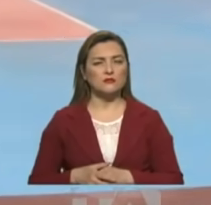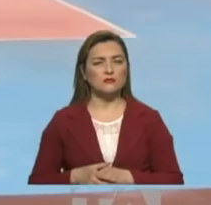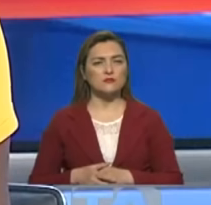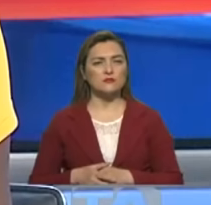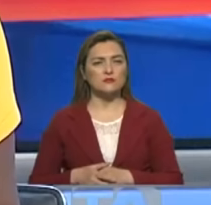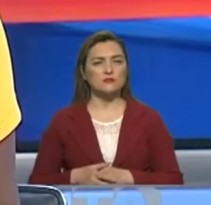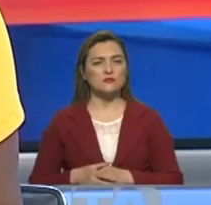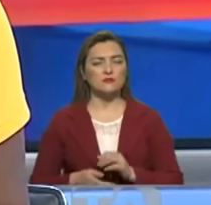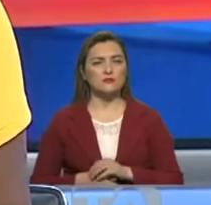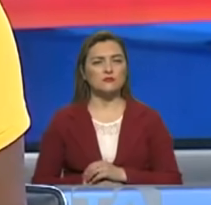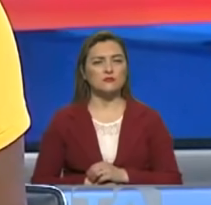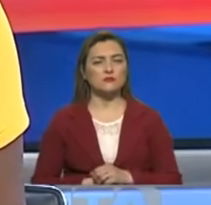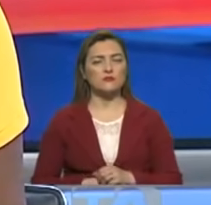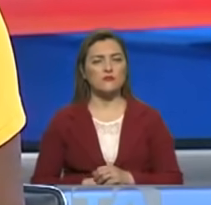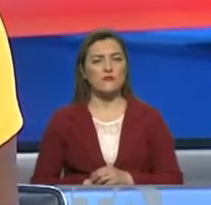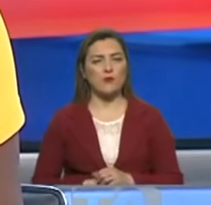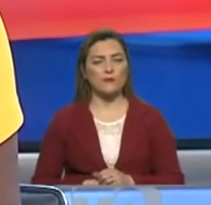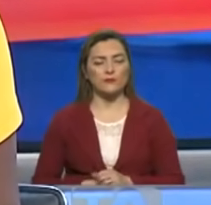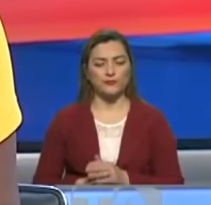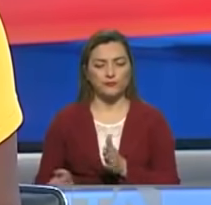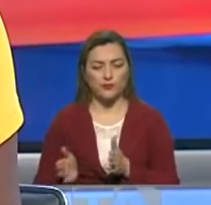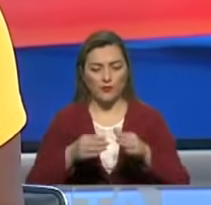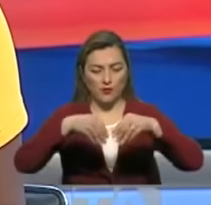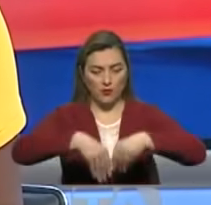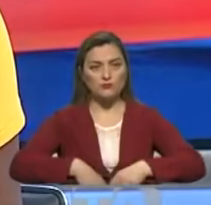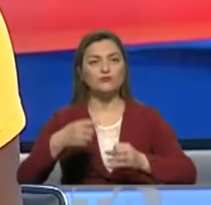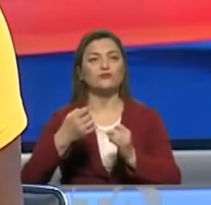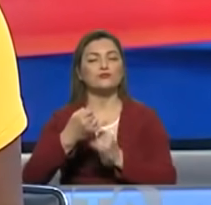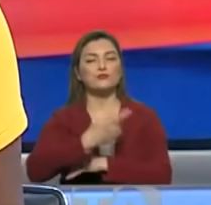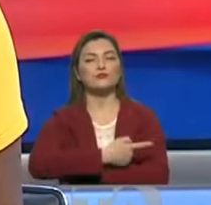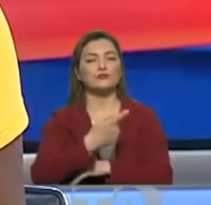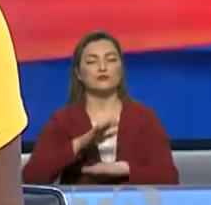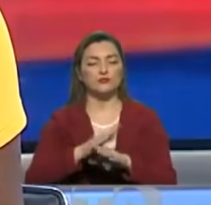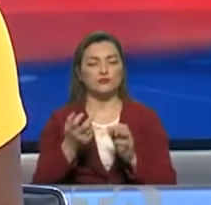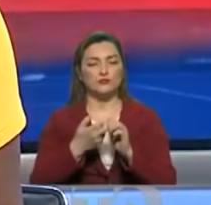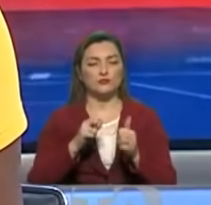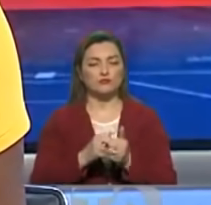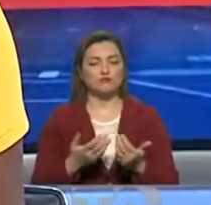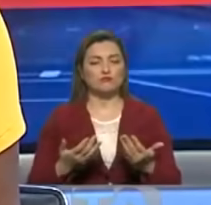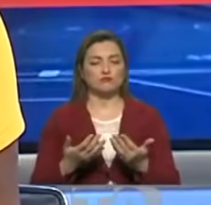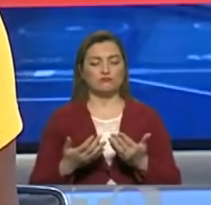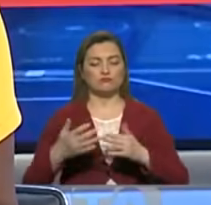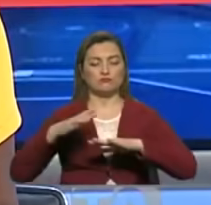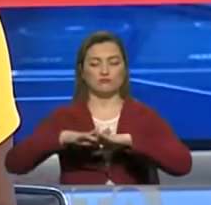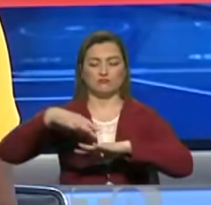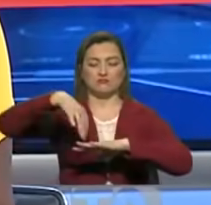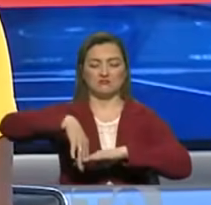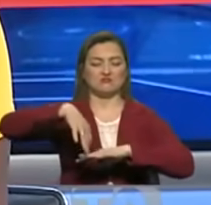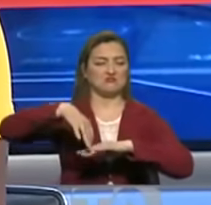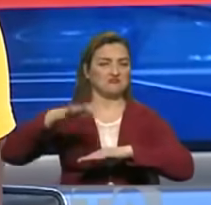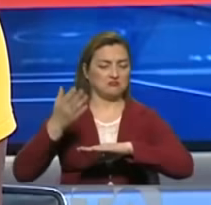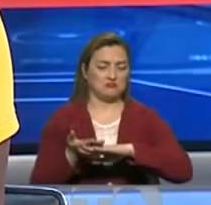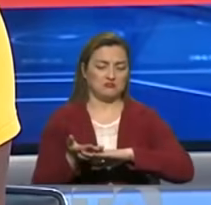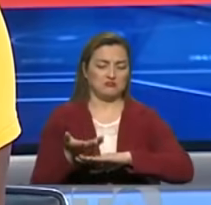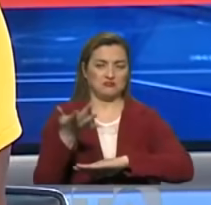horas. Amigos, las fuertes lluvias de los últimos días han causado taponamiento en las cunetas del barrio Álamos por el